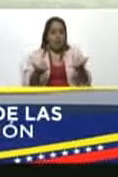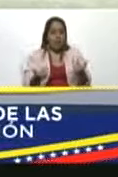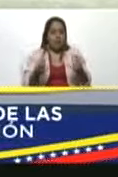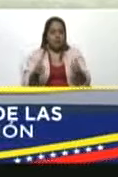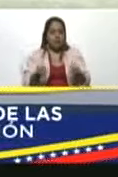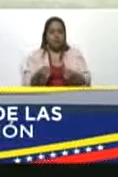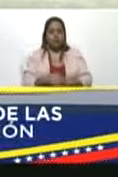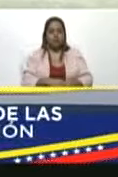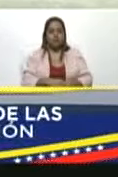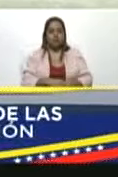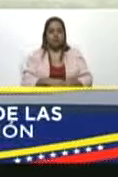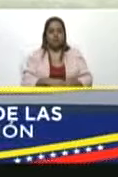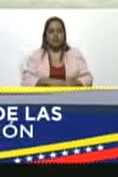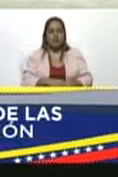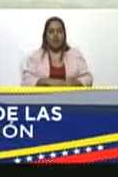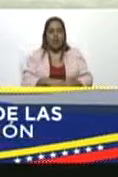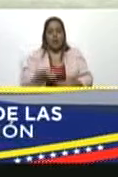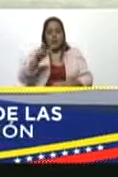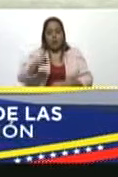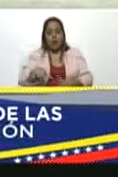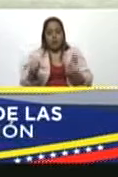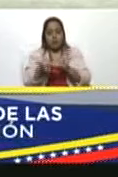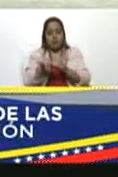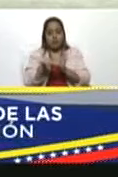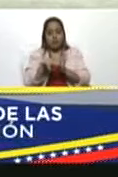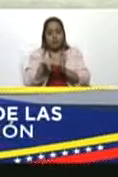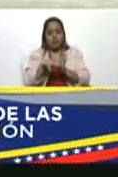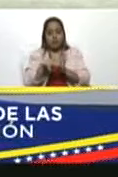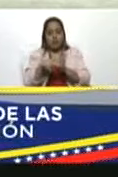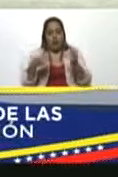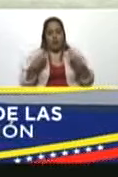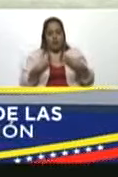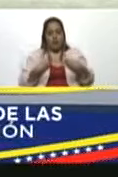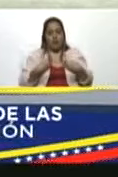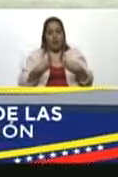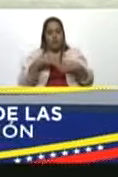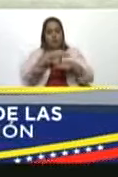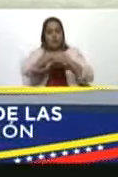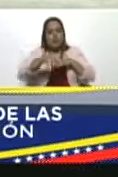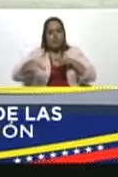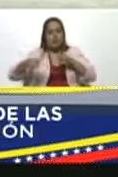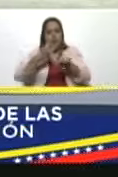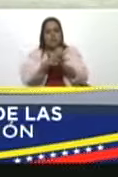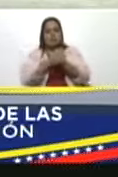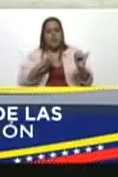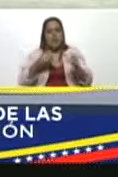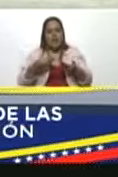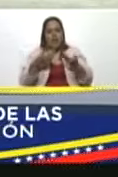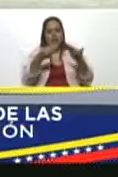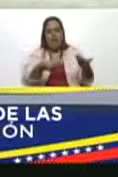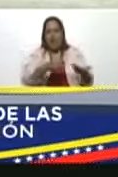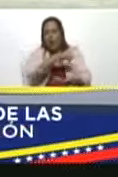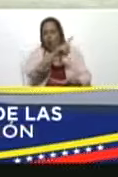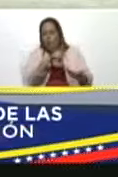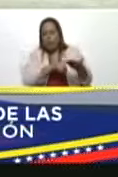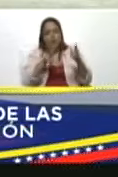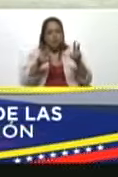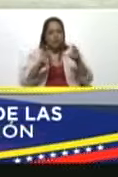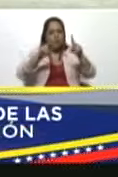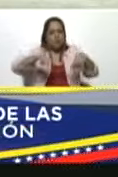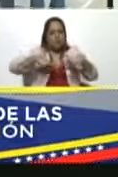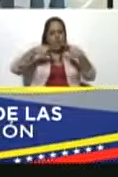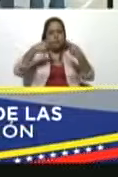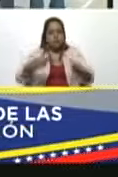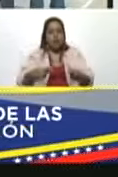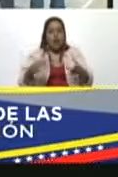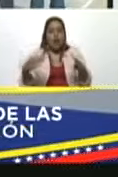mismo, a los vecinos del municipio Independencia, para que procedan a entregar de paquete, recuperado por